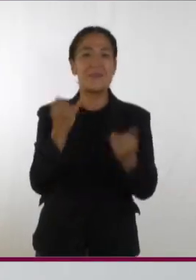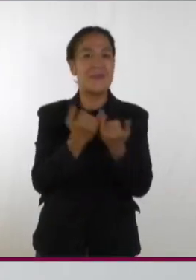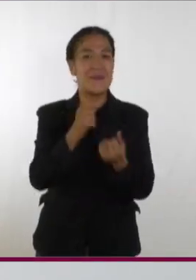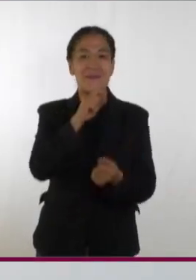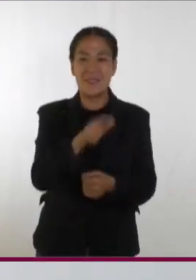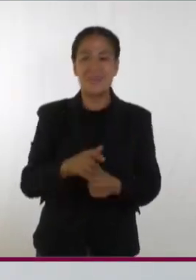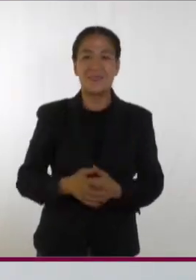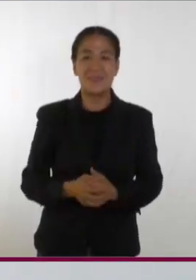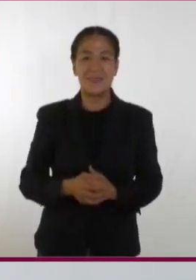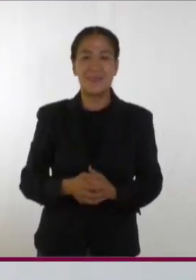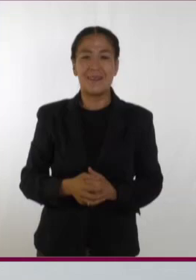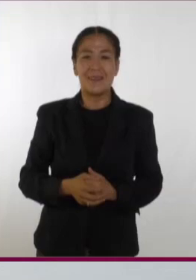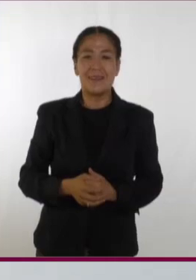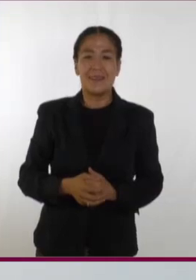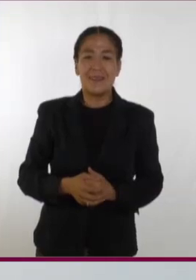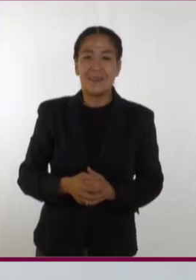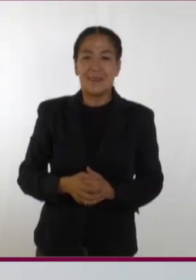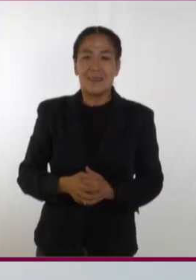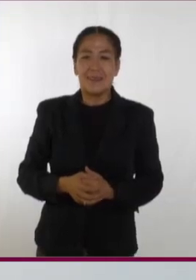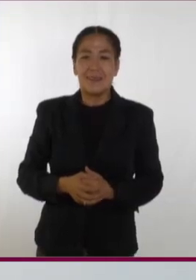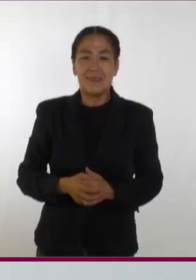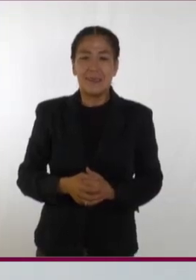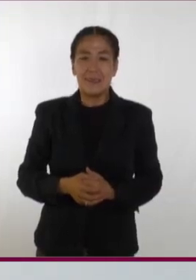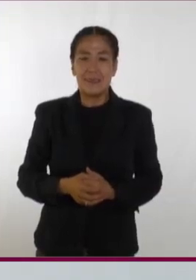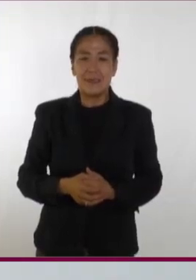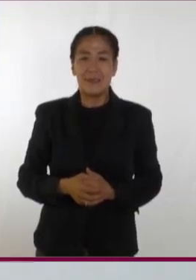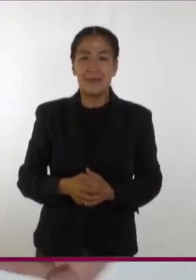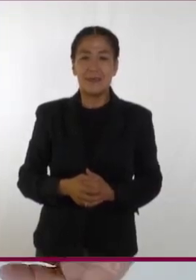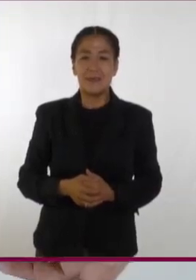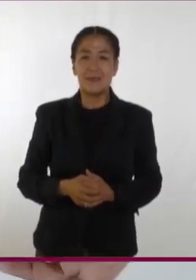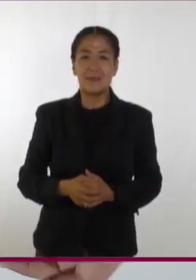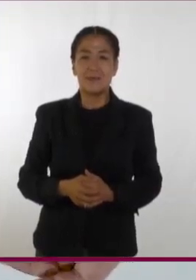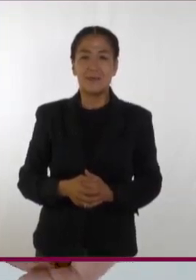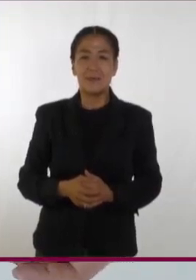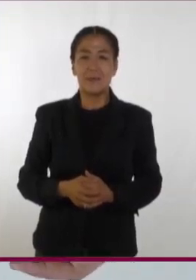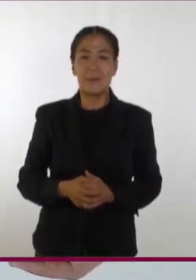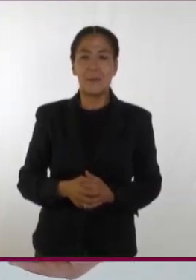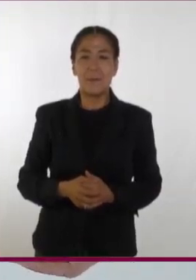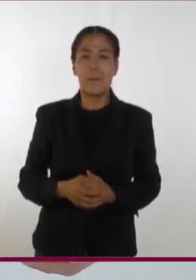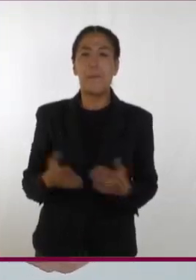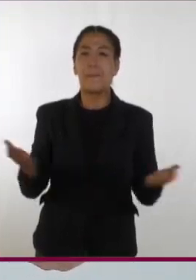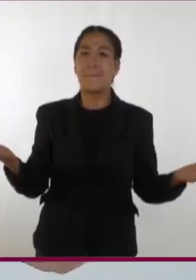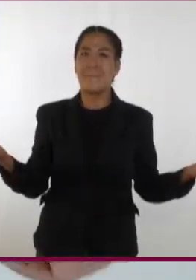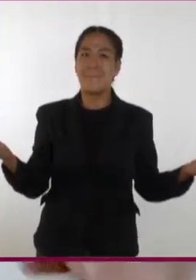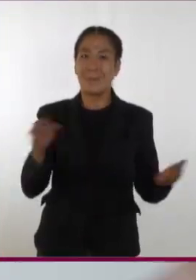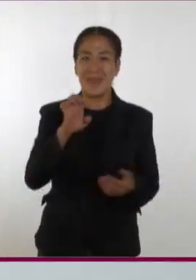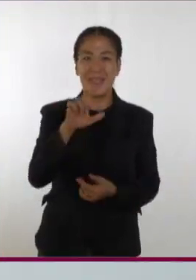¿Pero esto qué es la misma? Sí, mira. Aquí.